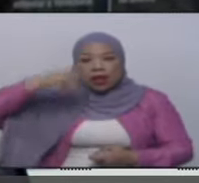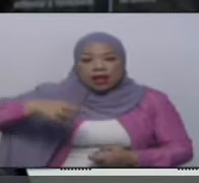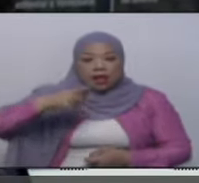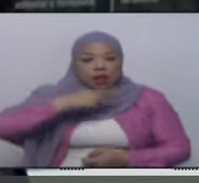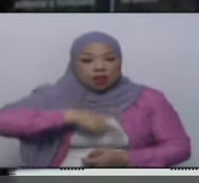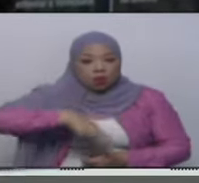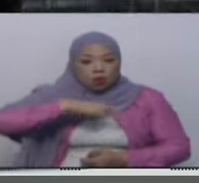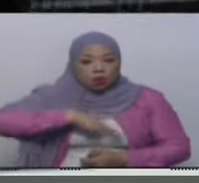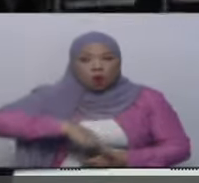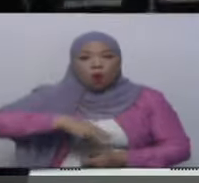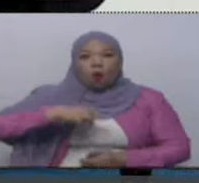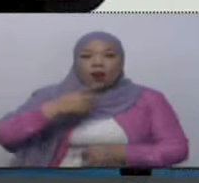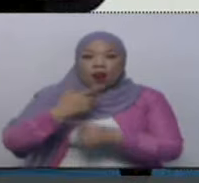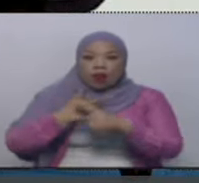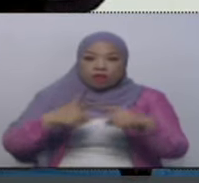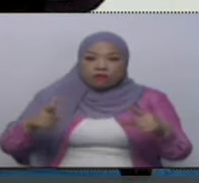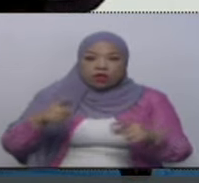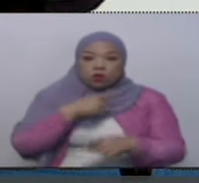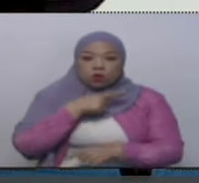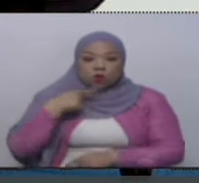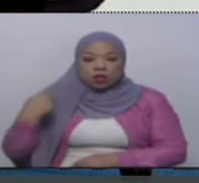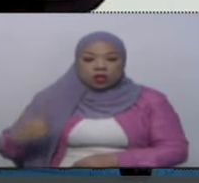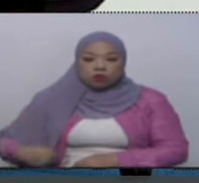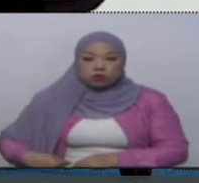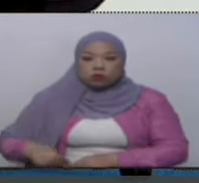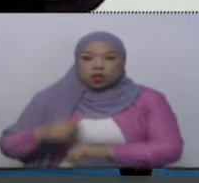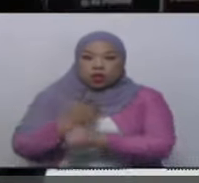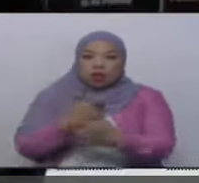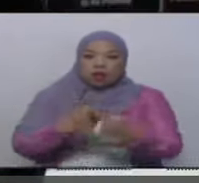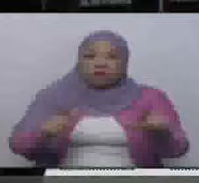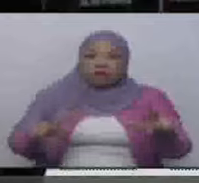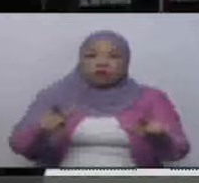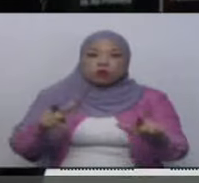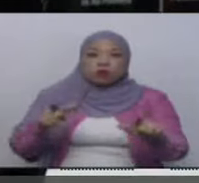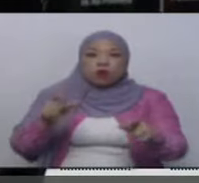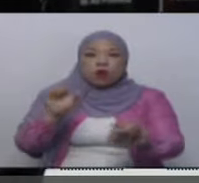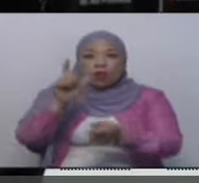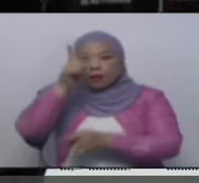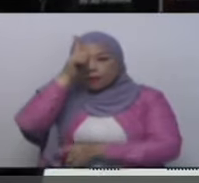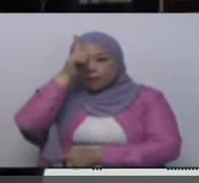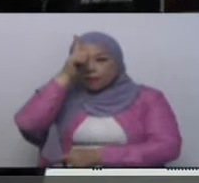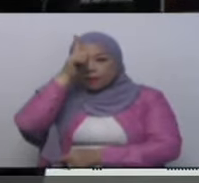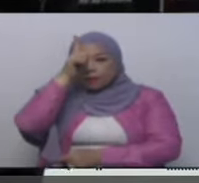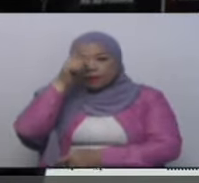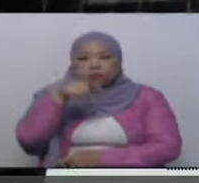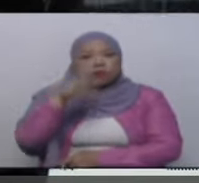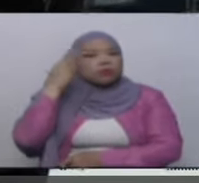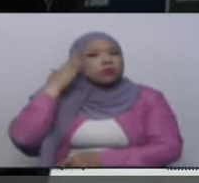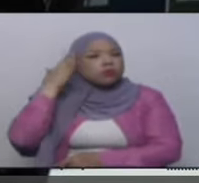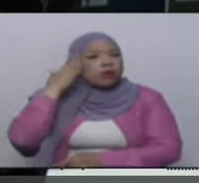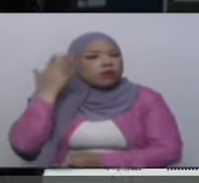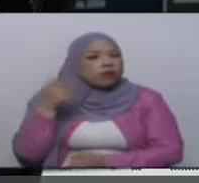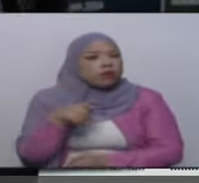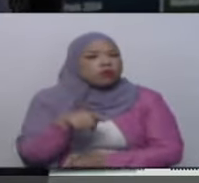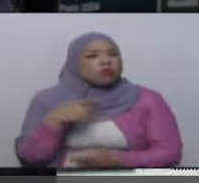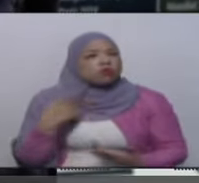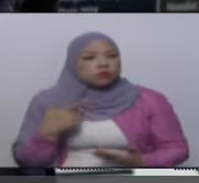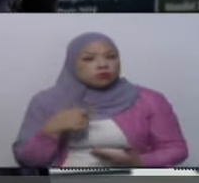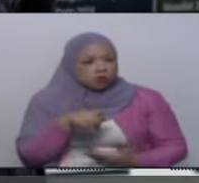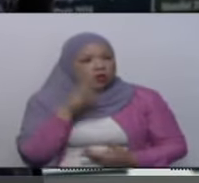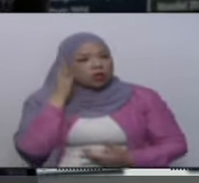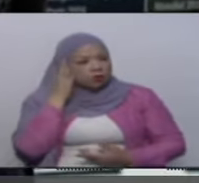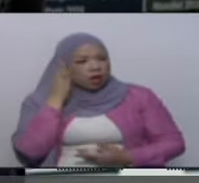Unión Soviética liberó los campos de concentración. María Antonieta, yo no sé si tú sabías, o ustedes